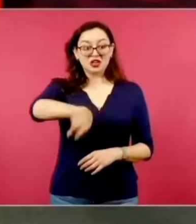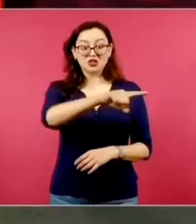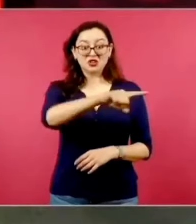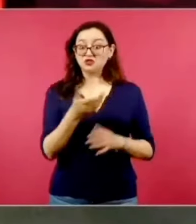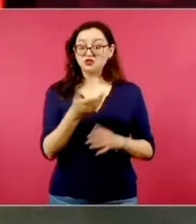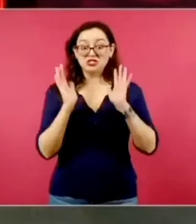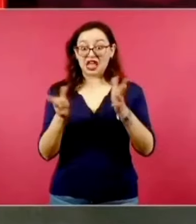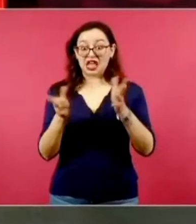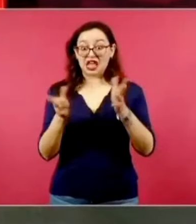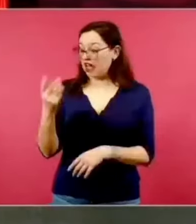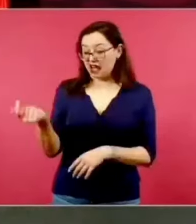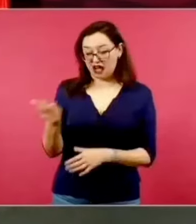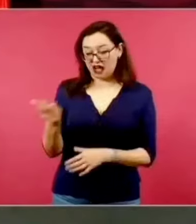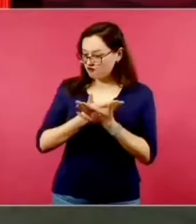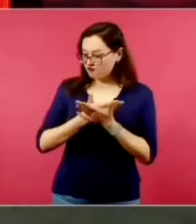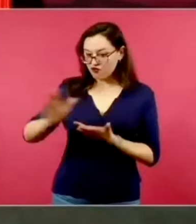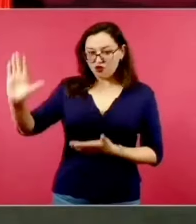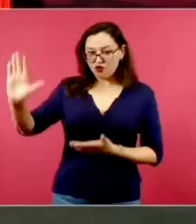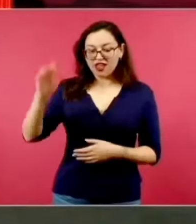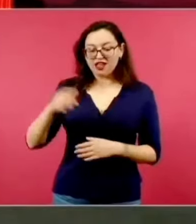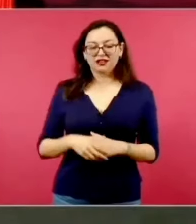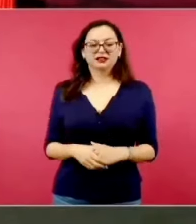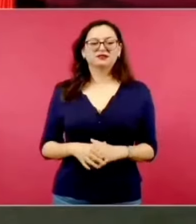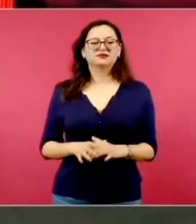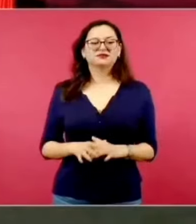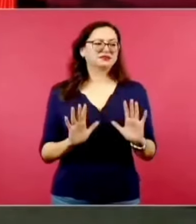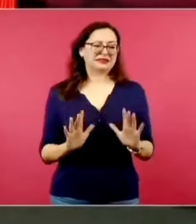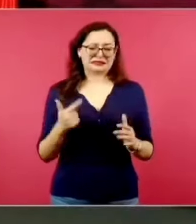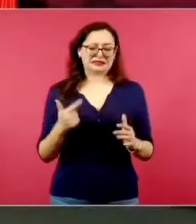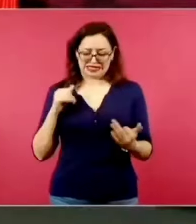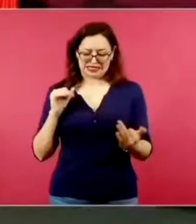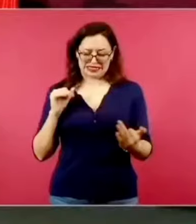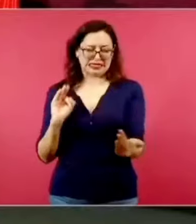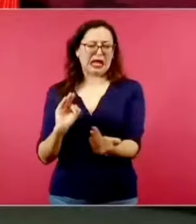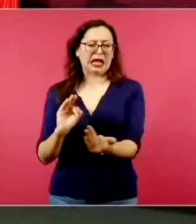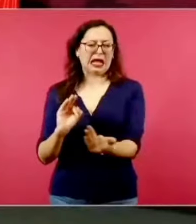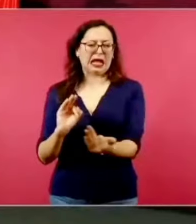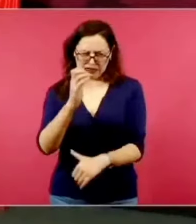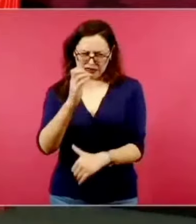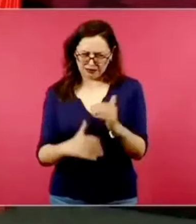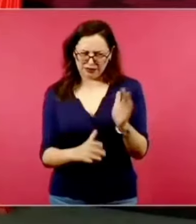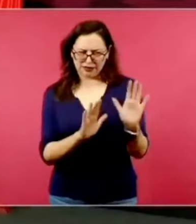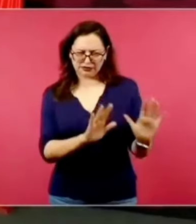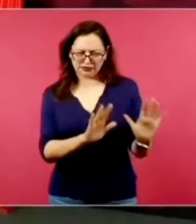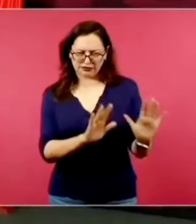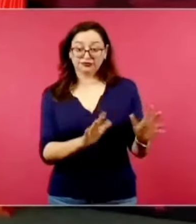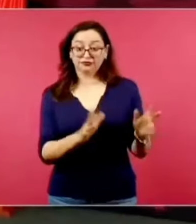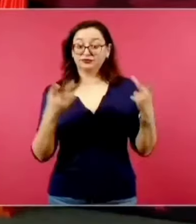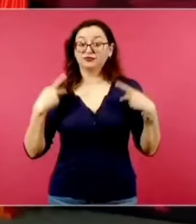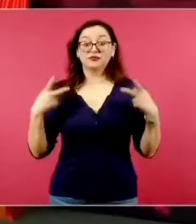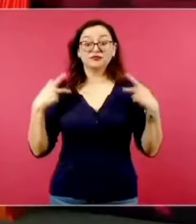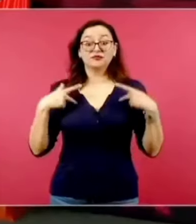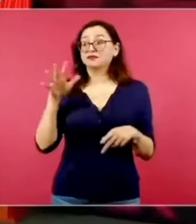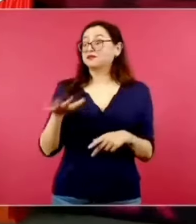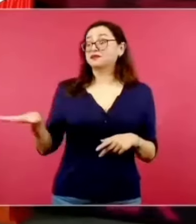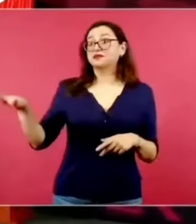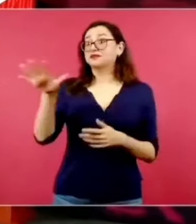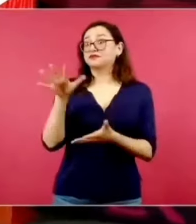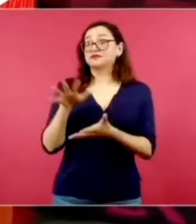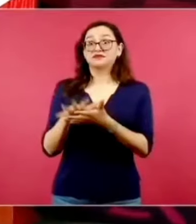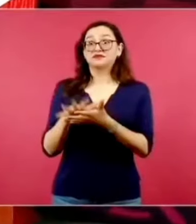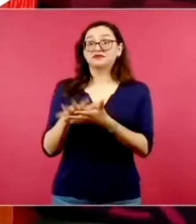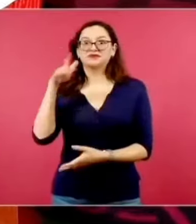mis adversarios mucha gente este no quiere que me vaya